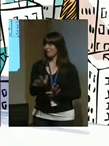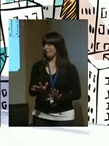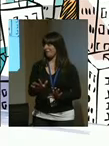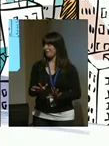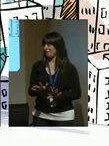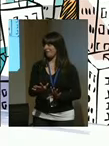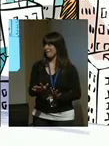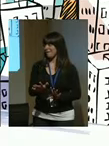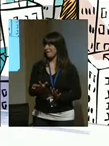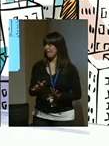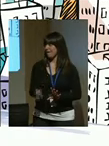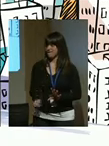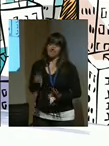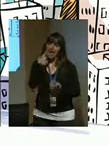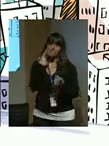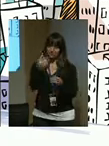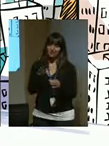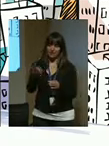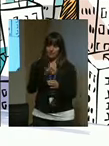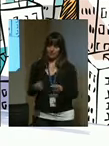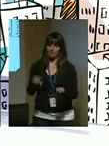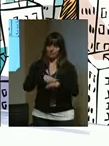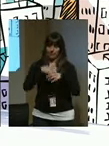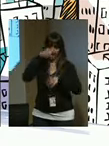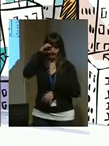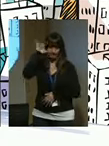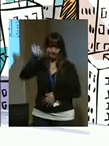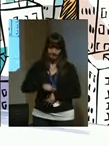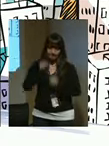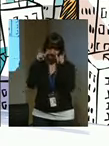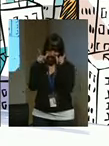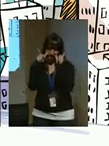el café tan necesario para estar atento a estas horas.